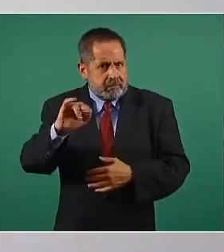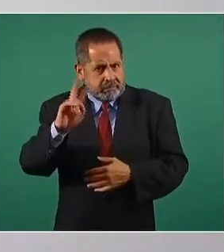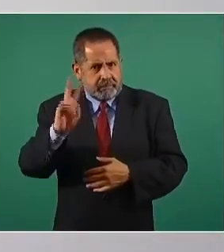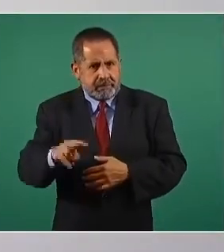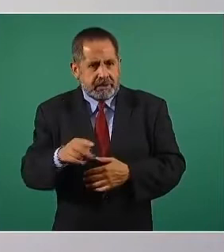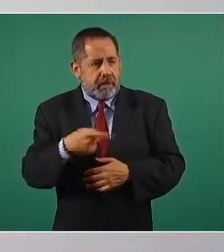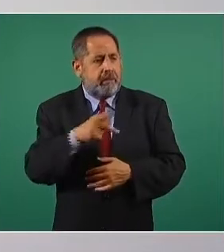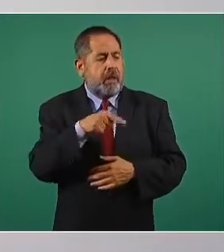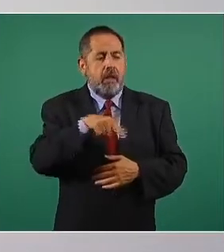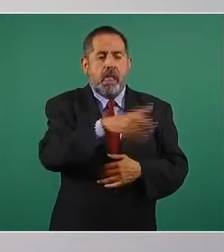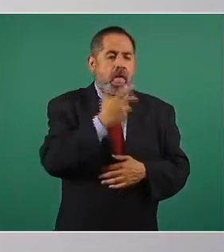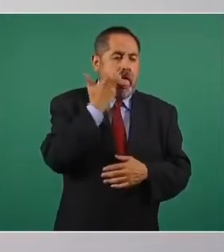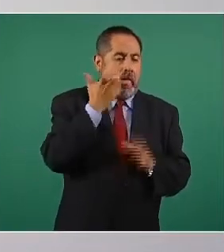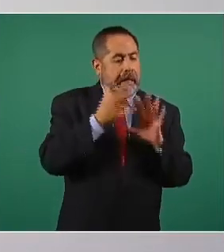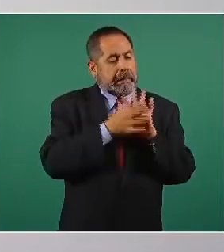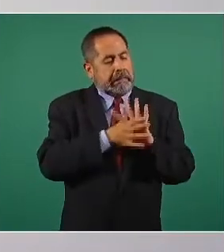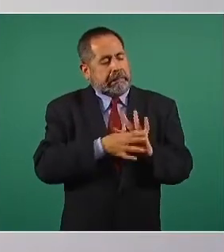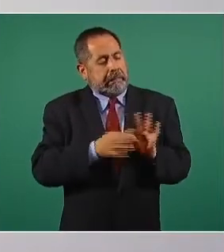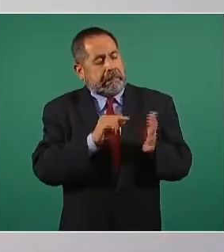por ciertos sectores